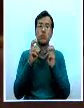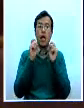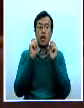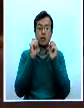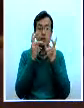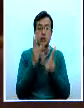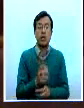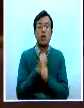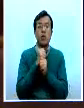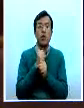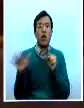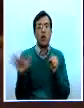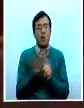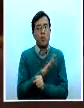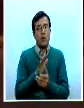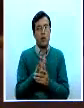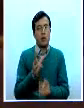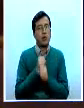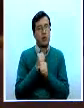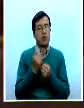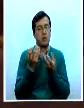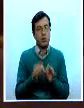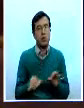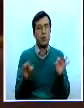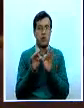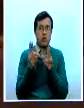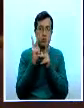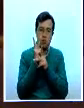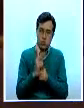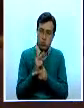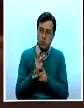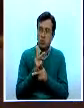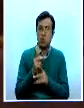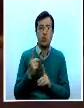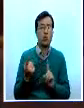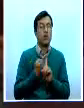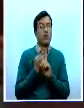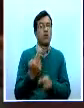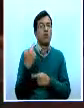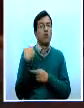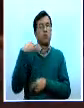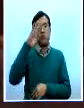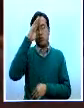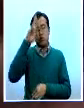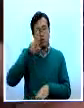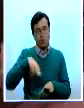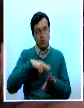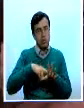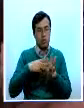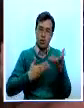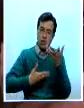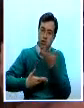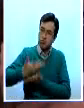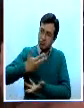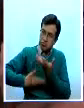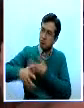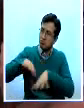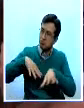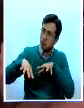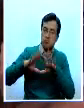porque esta es nuestra seguridad la seguridad habia mente el mantenimiento del orden está a cargo de la policía nacional hemos dado en coordinaciones permanentes y